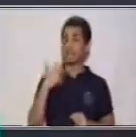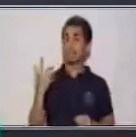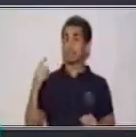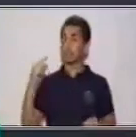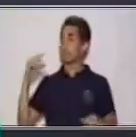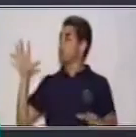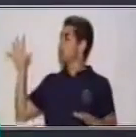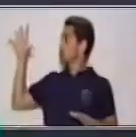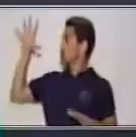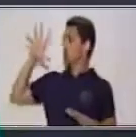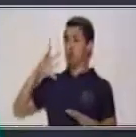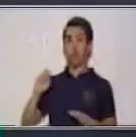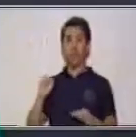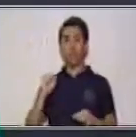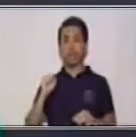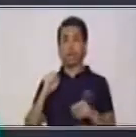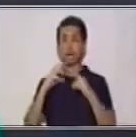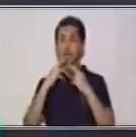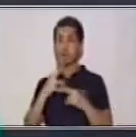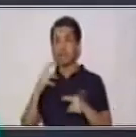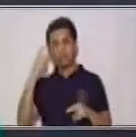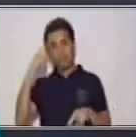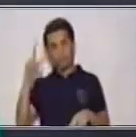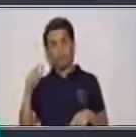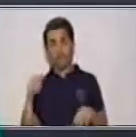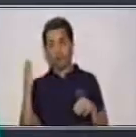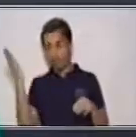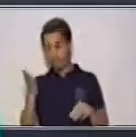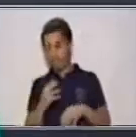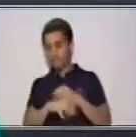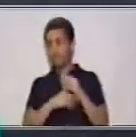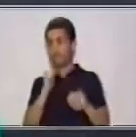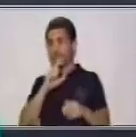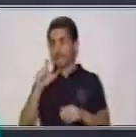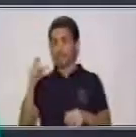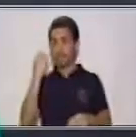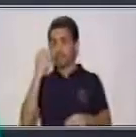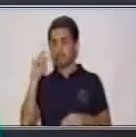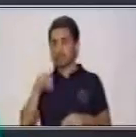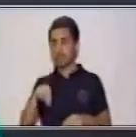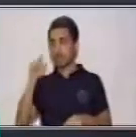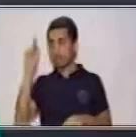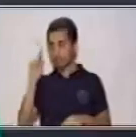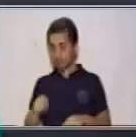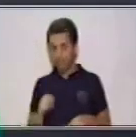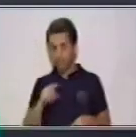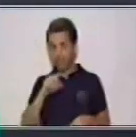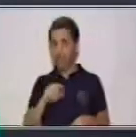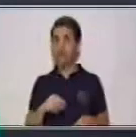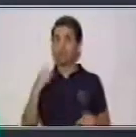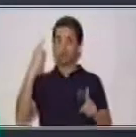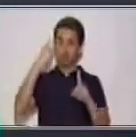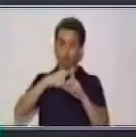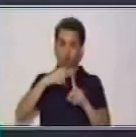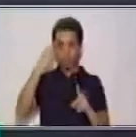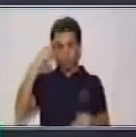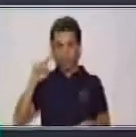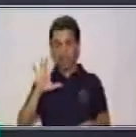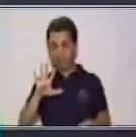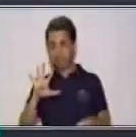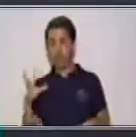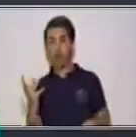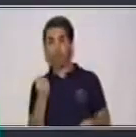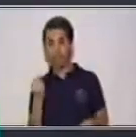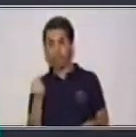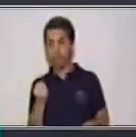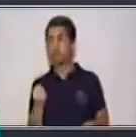esa fracción compleja que debe sumarse a este número entero que es 5. Entonces